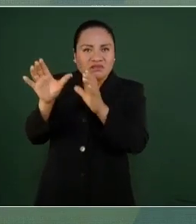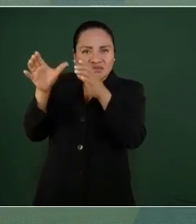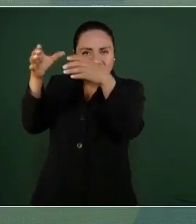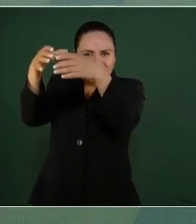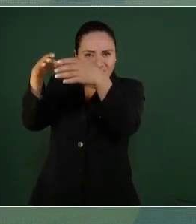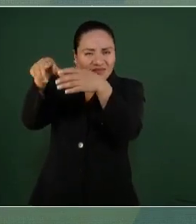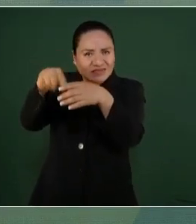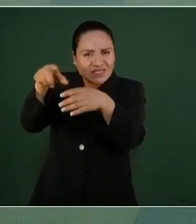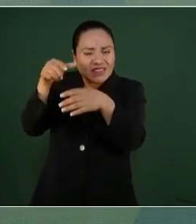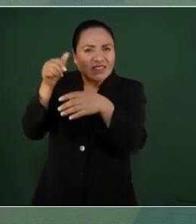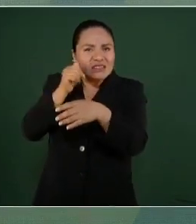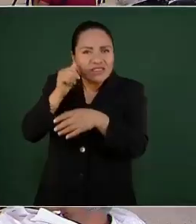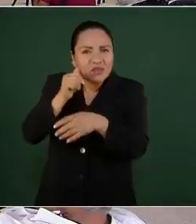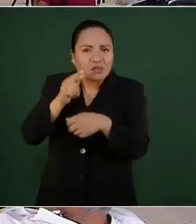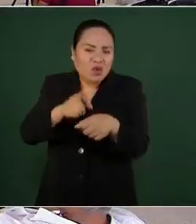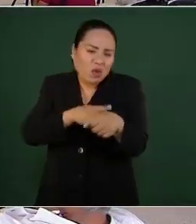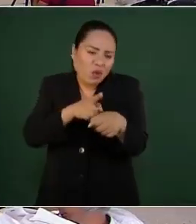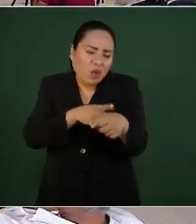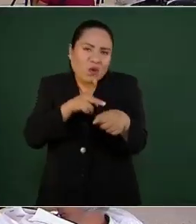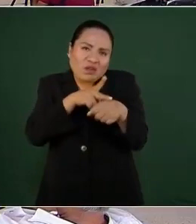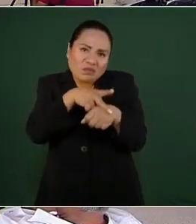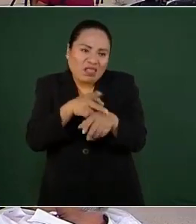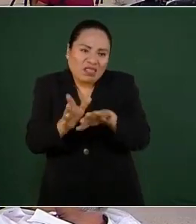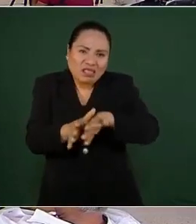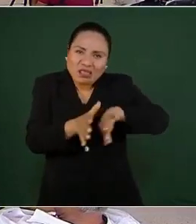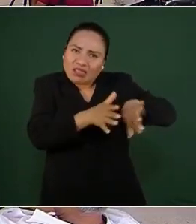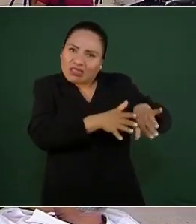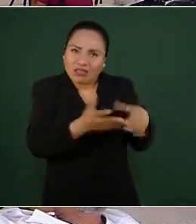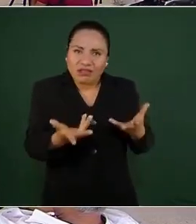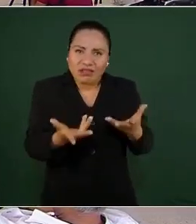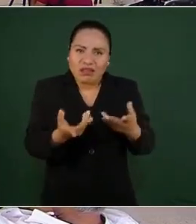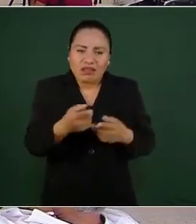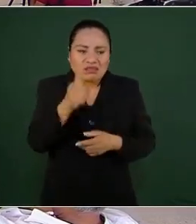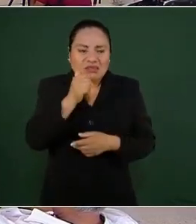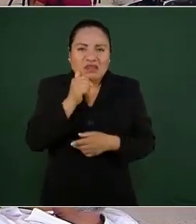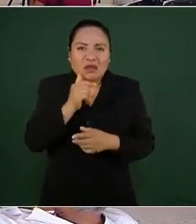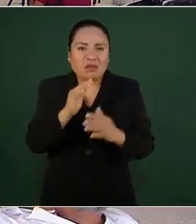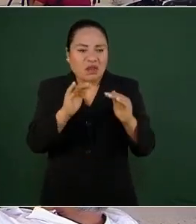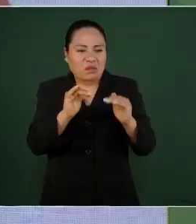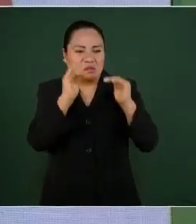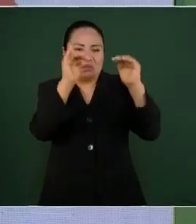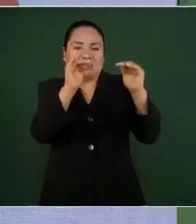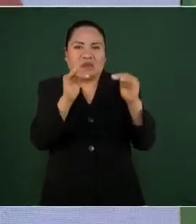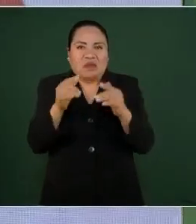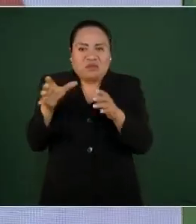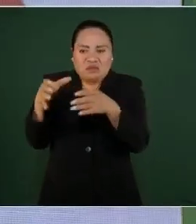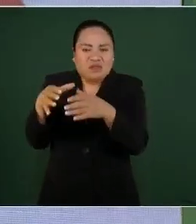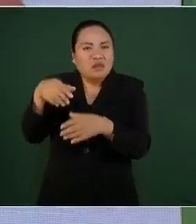Además, siempre han pensado que la política es asunto de los políticos, es de ellos,